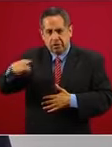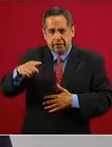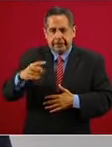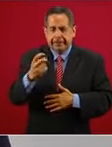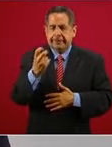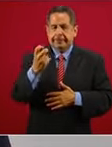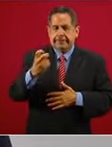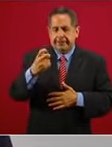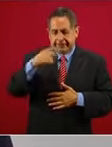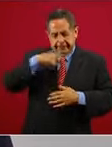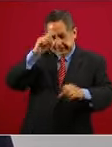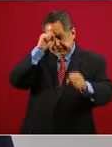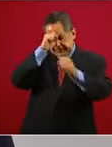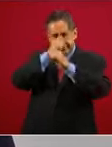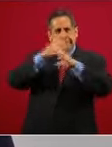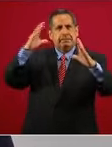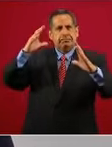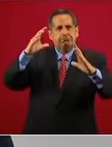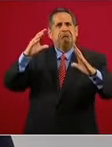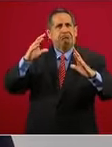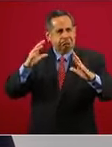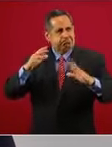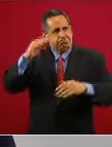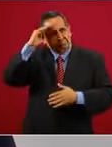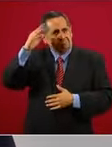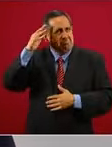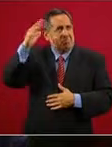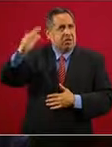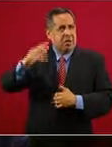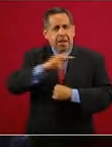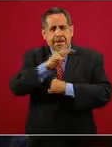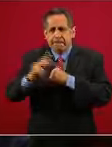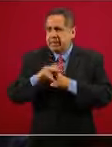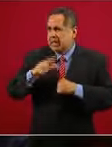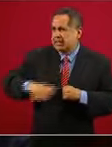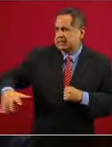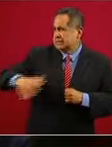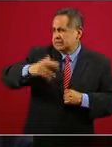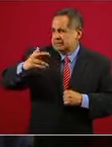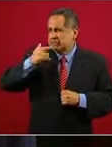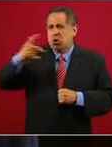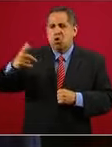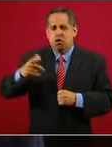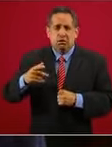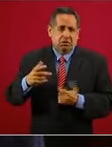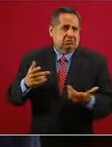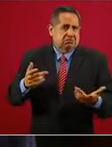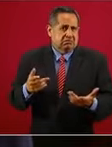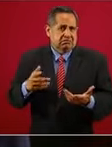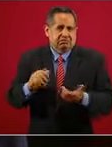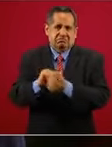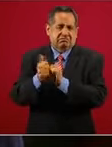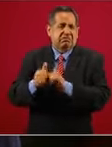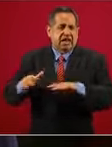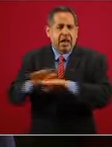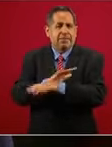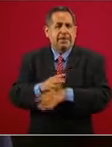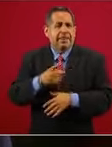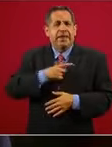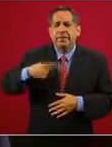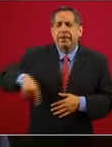corresponden a una visión de país y a una visión de lo que debe de ser un